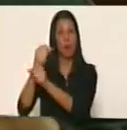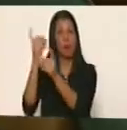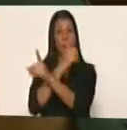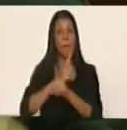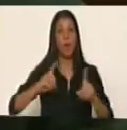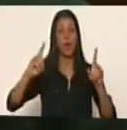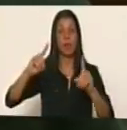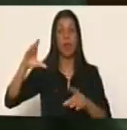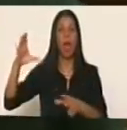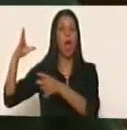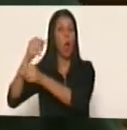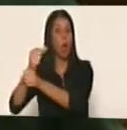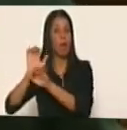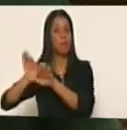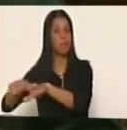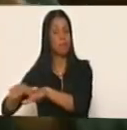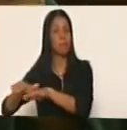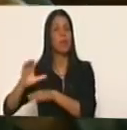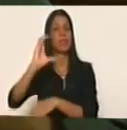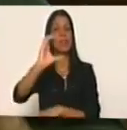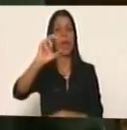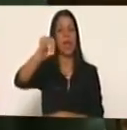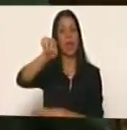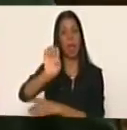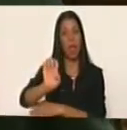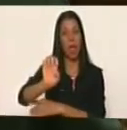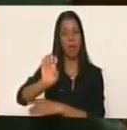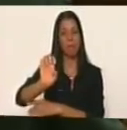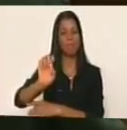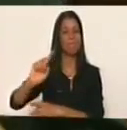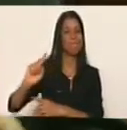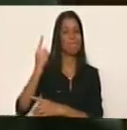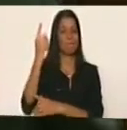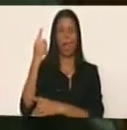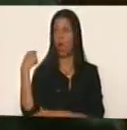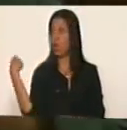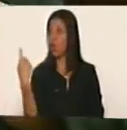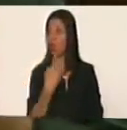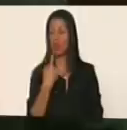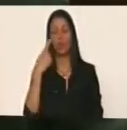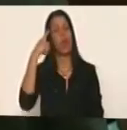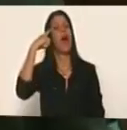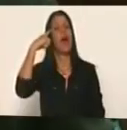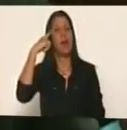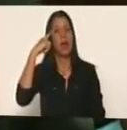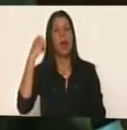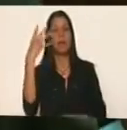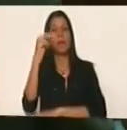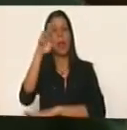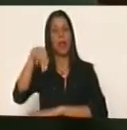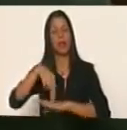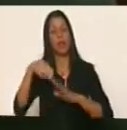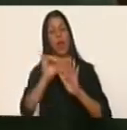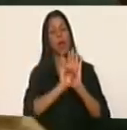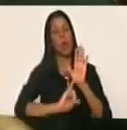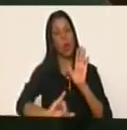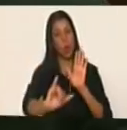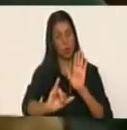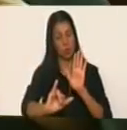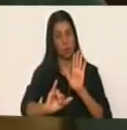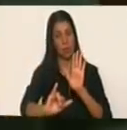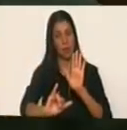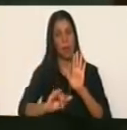poder electoral, debe ser la primera razón para que nosotros desde esta Asamblea Nacional Constituyente,